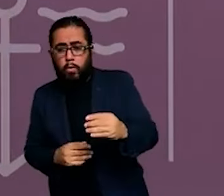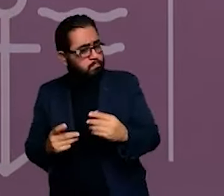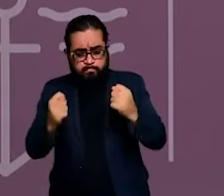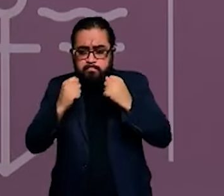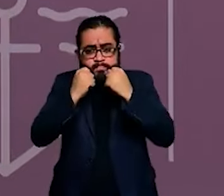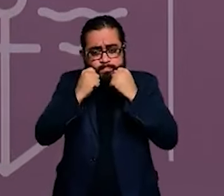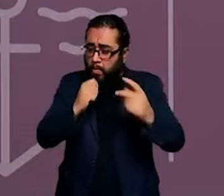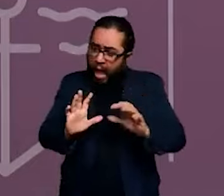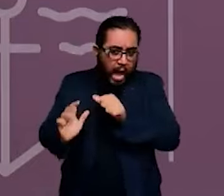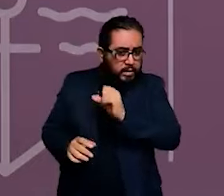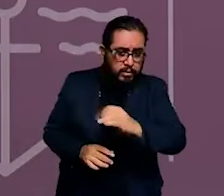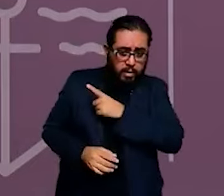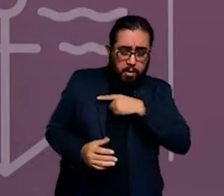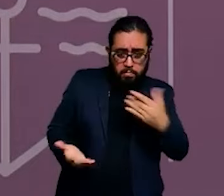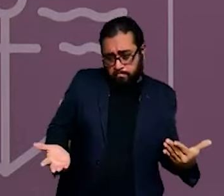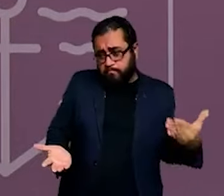hay civiles